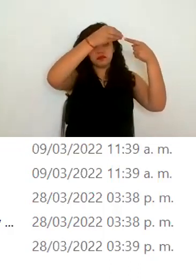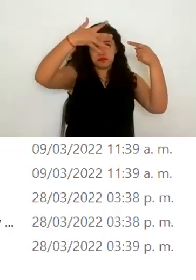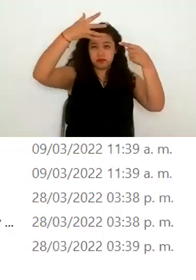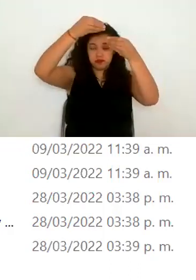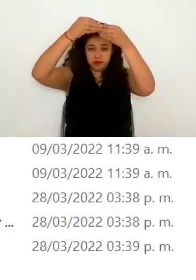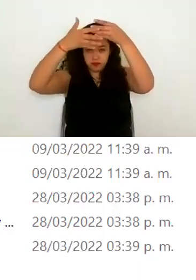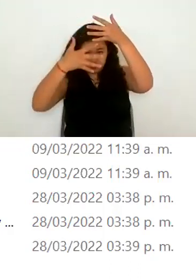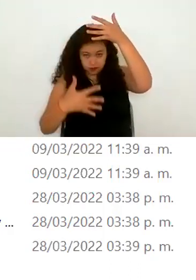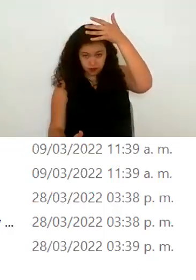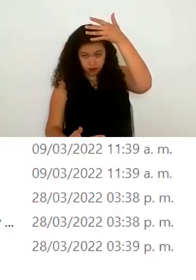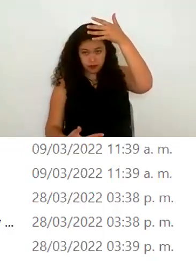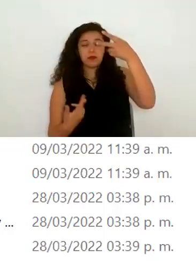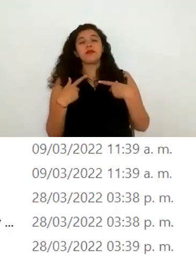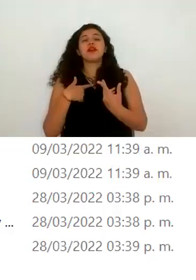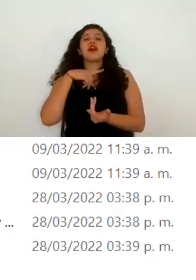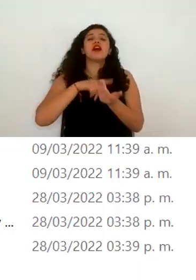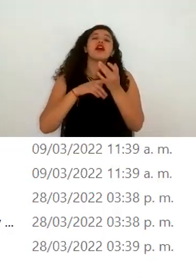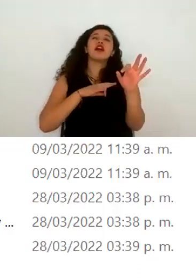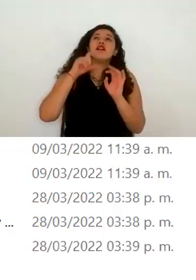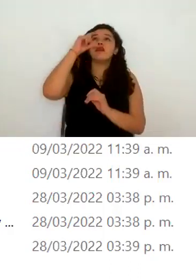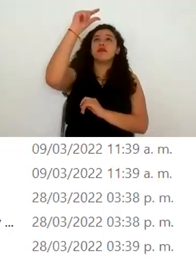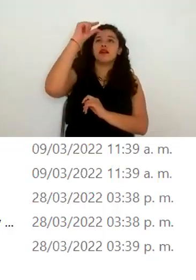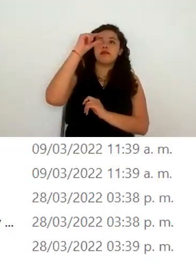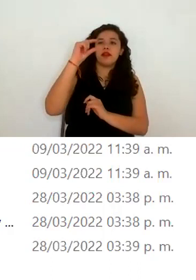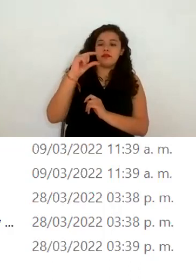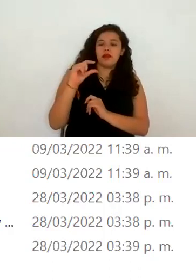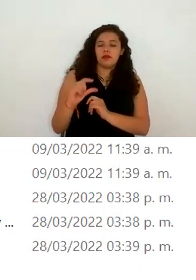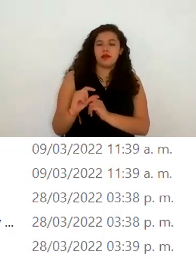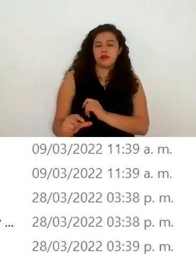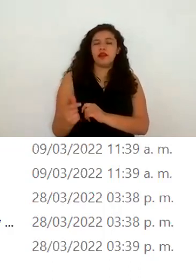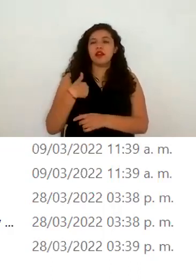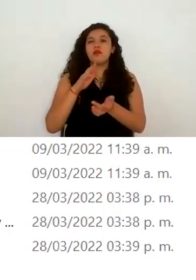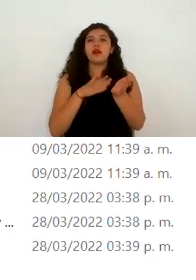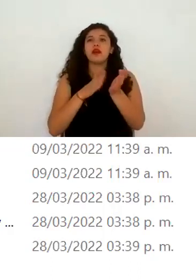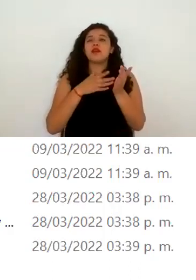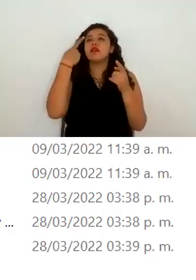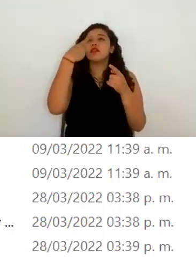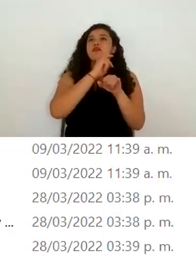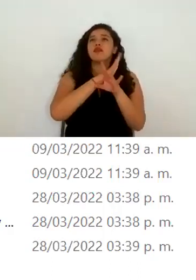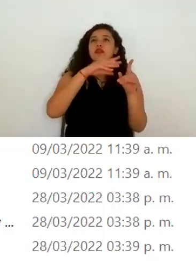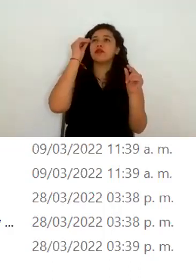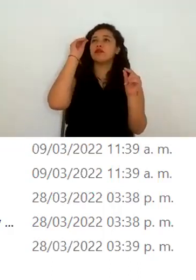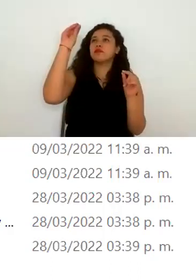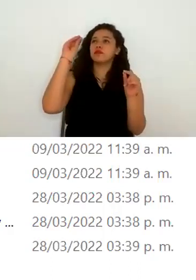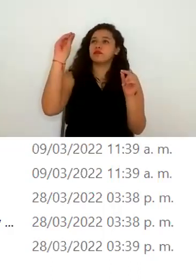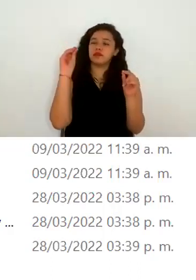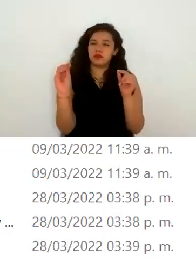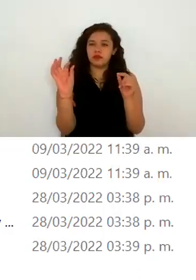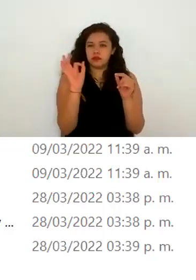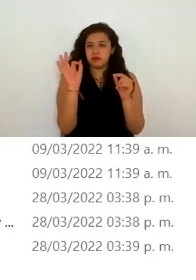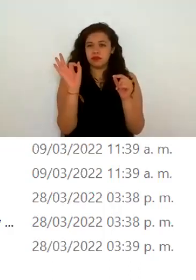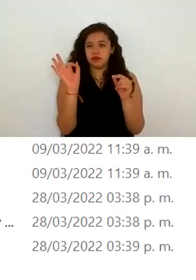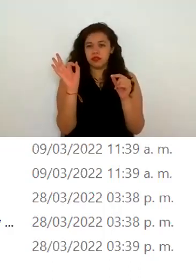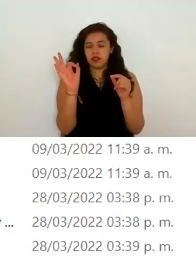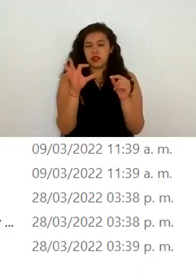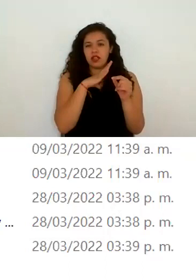las carpetas de los trabajadores e ir ingresando los documentos en sus diferentes formatos. Puede ser que aquí tenga